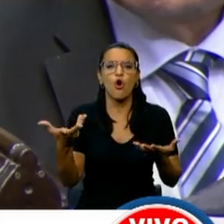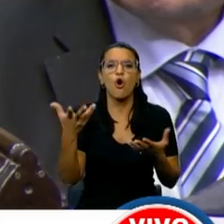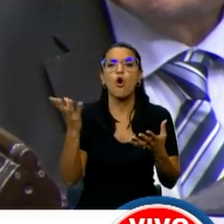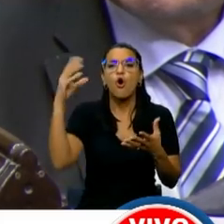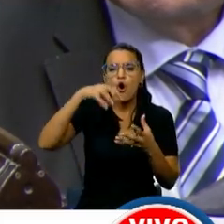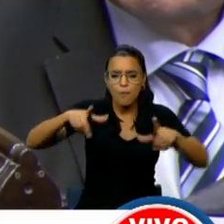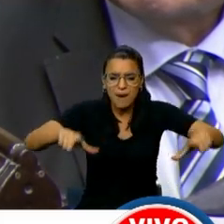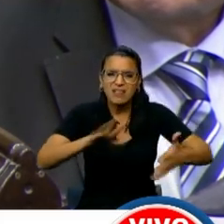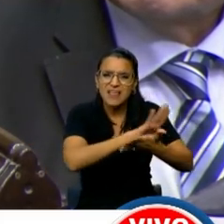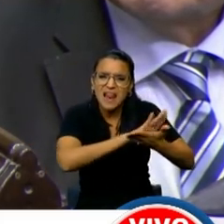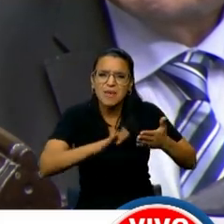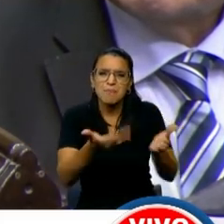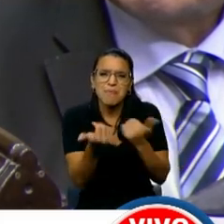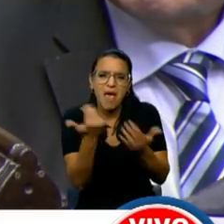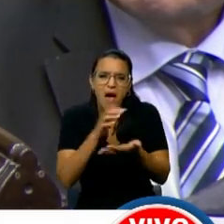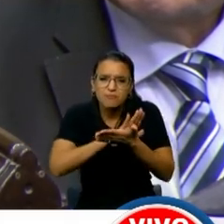depuradoras